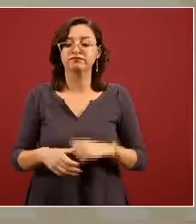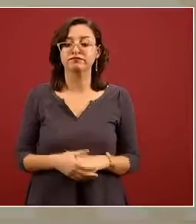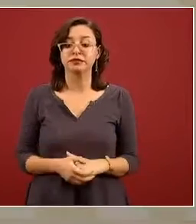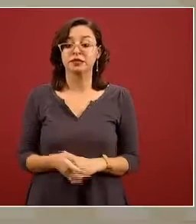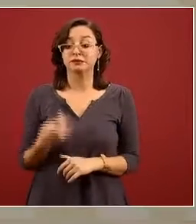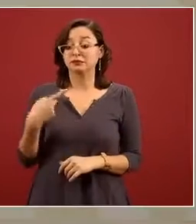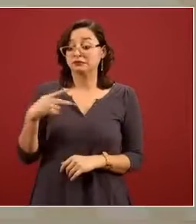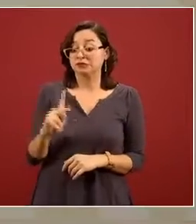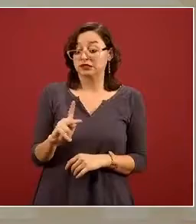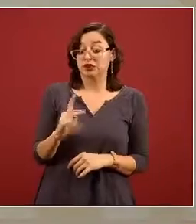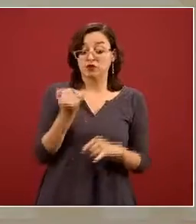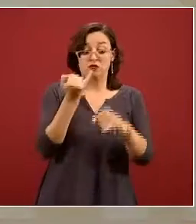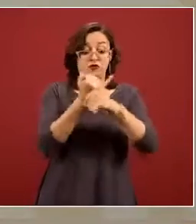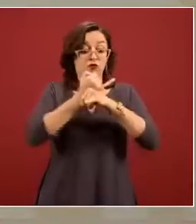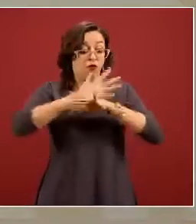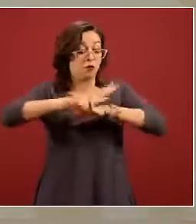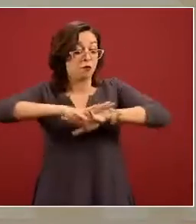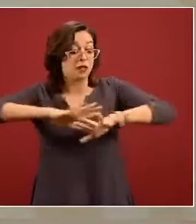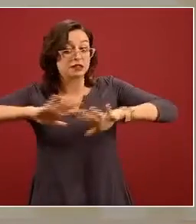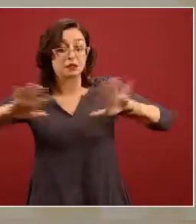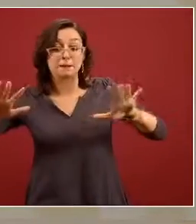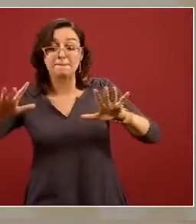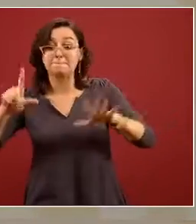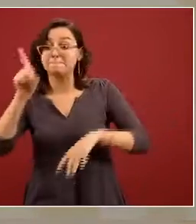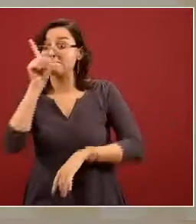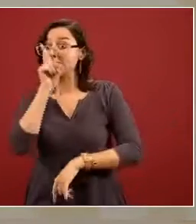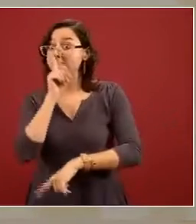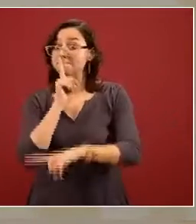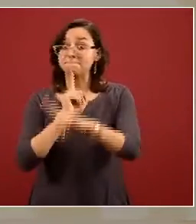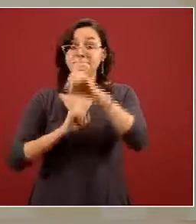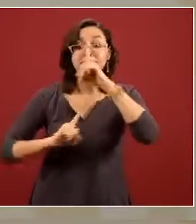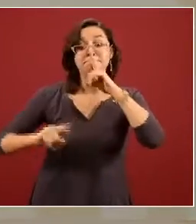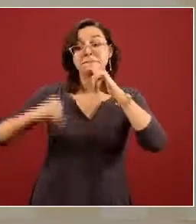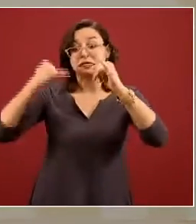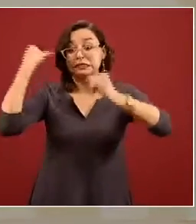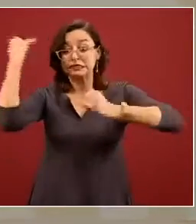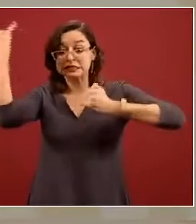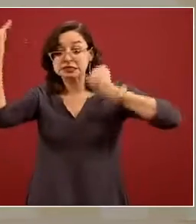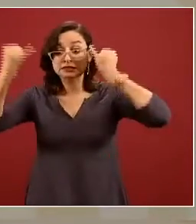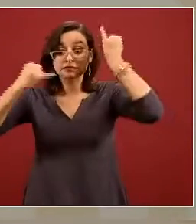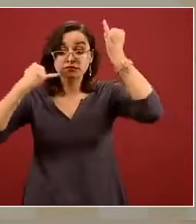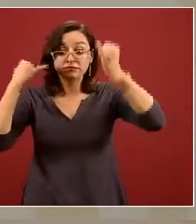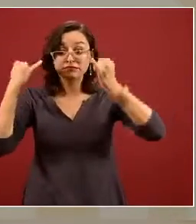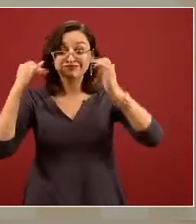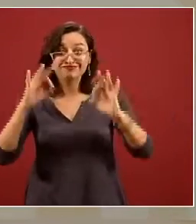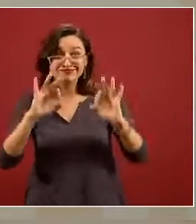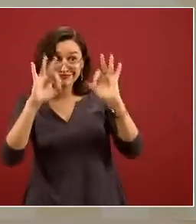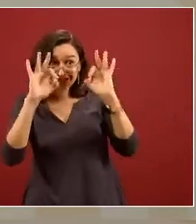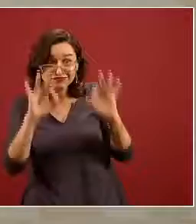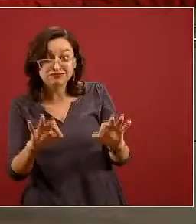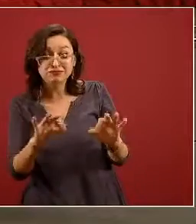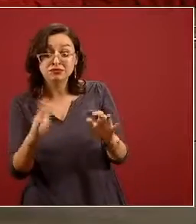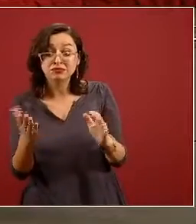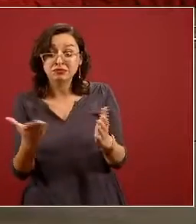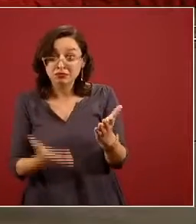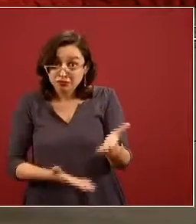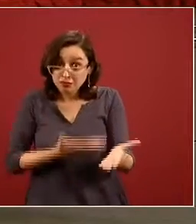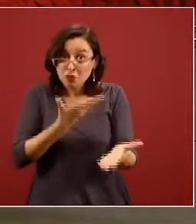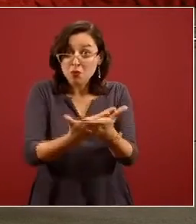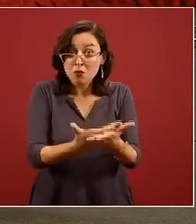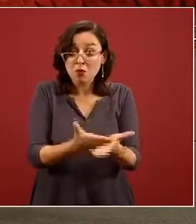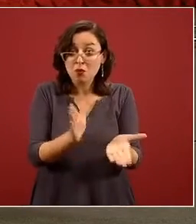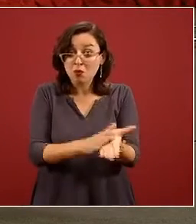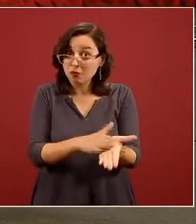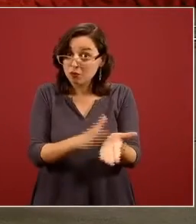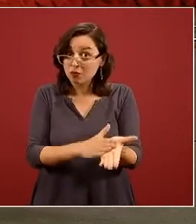ocurre, empiezan a propagarse ideas que no están fundamentadas en evidencia clara o